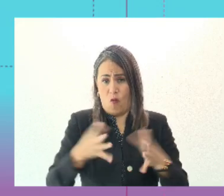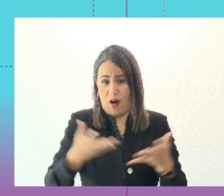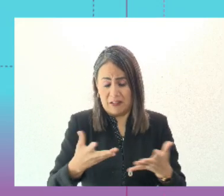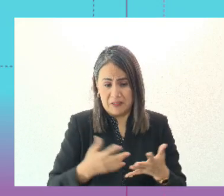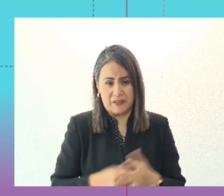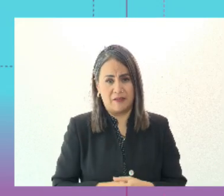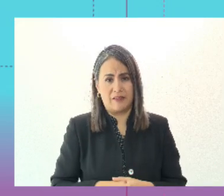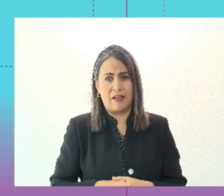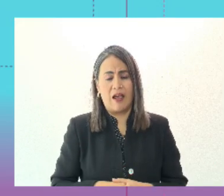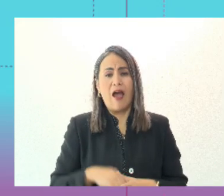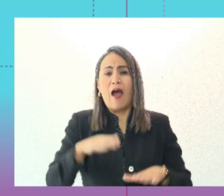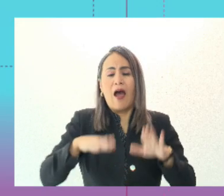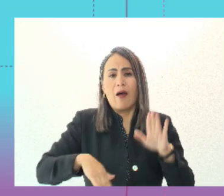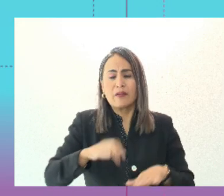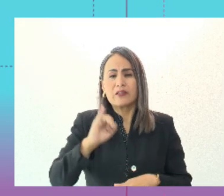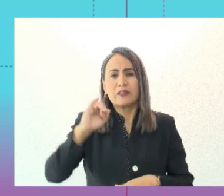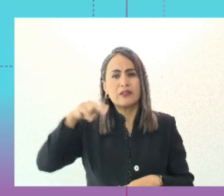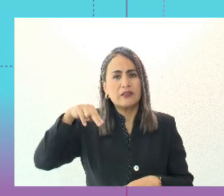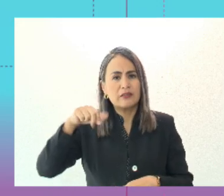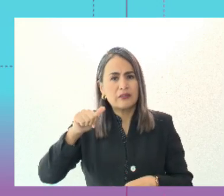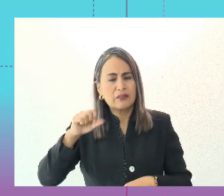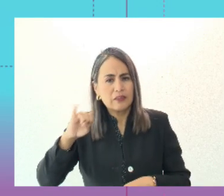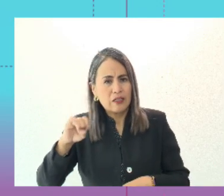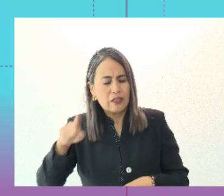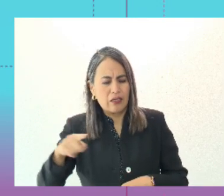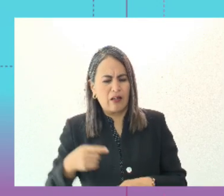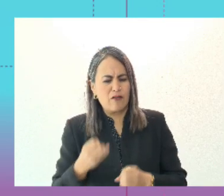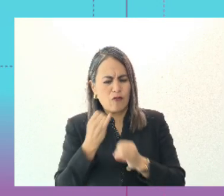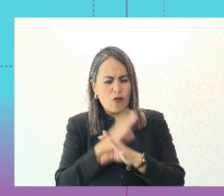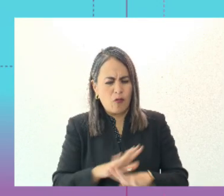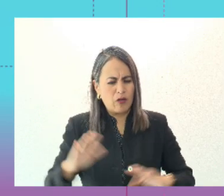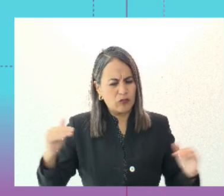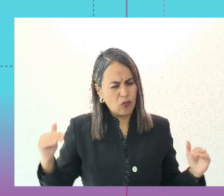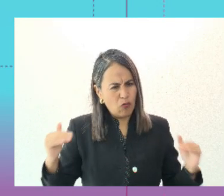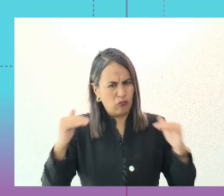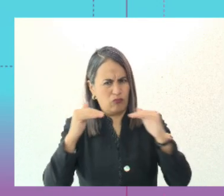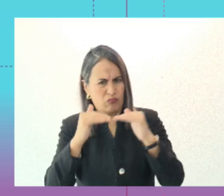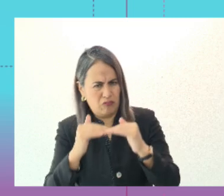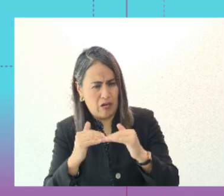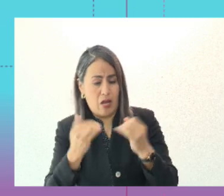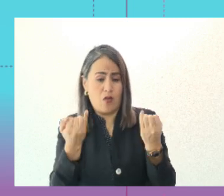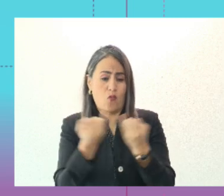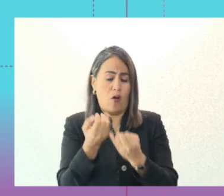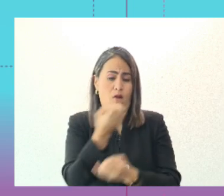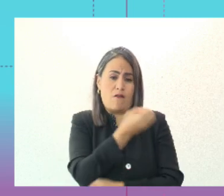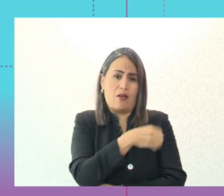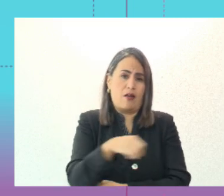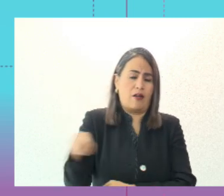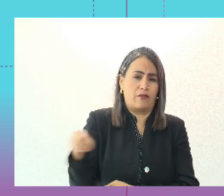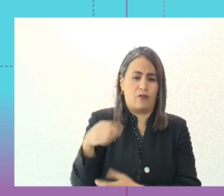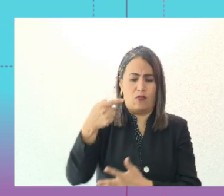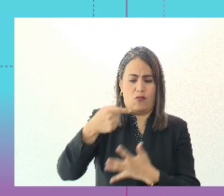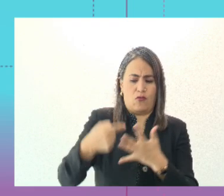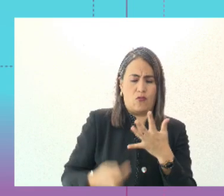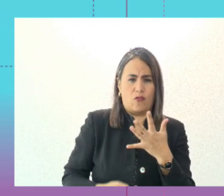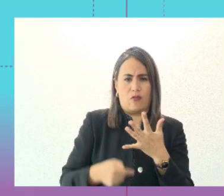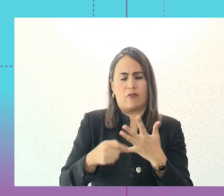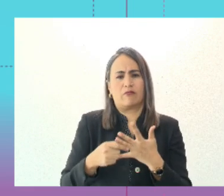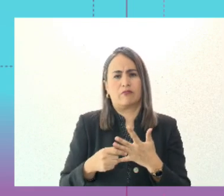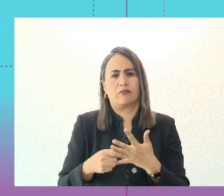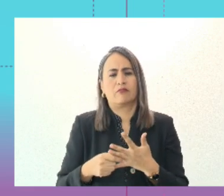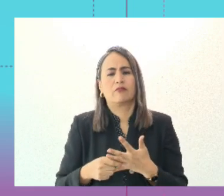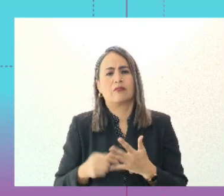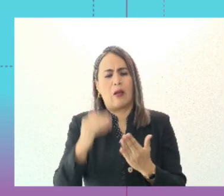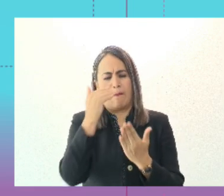sorprendió que en los nuevos lineamientos del INAI para homologar la información, ahora piden los inventarios. Perdón, pero es un comentario que tengo que